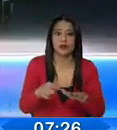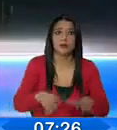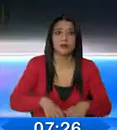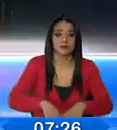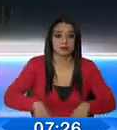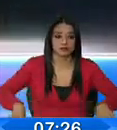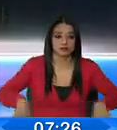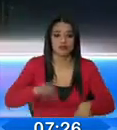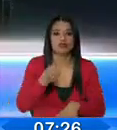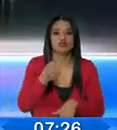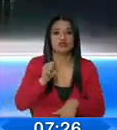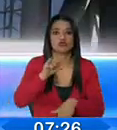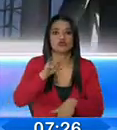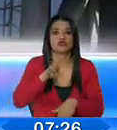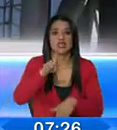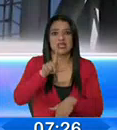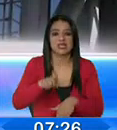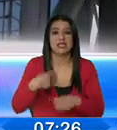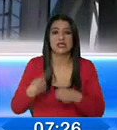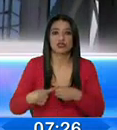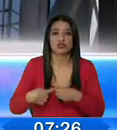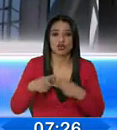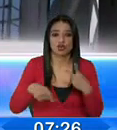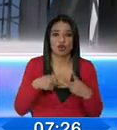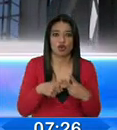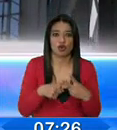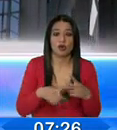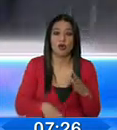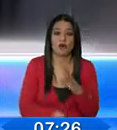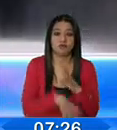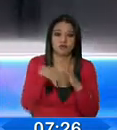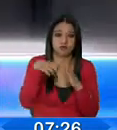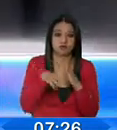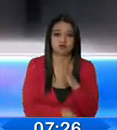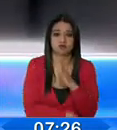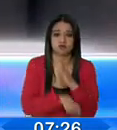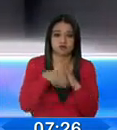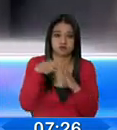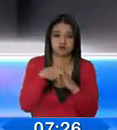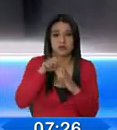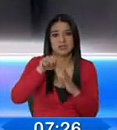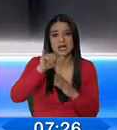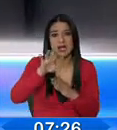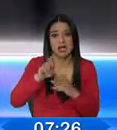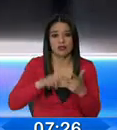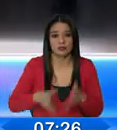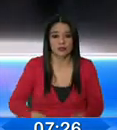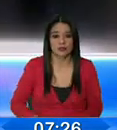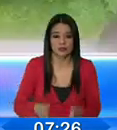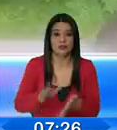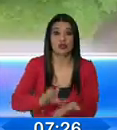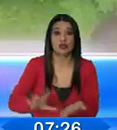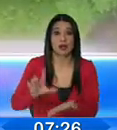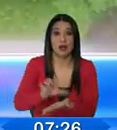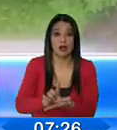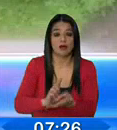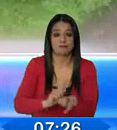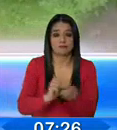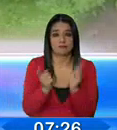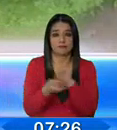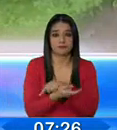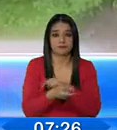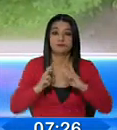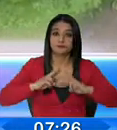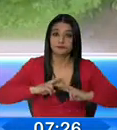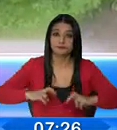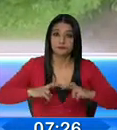poliducto Chuchufín-Diquito, la estación de bombeo El Salado y un tramo de la vía Quito-Lago Agrio. Los estudios se